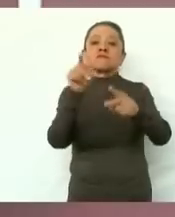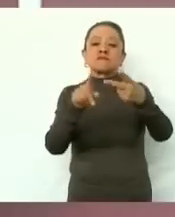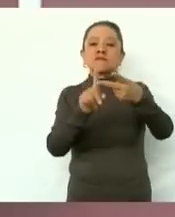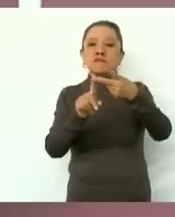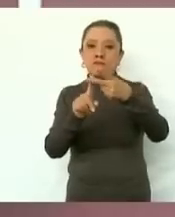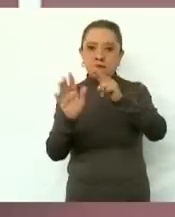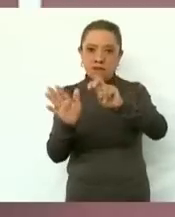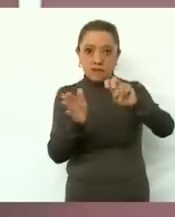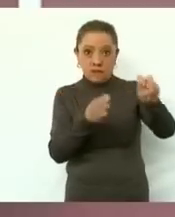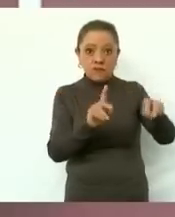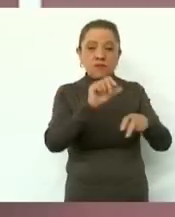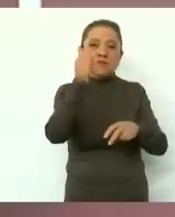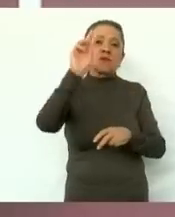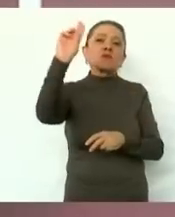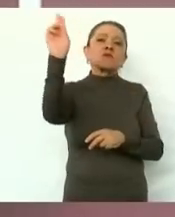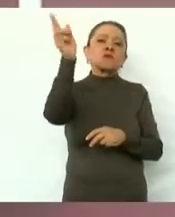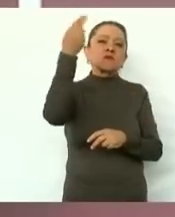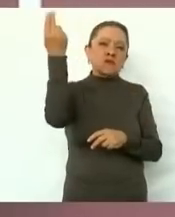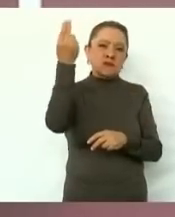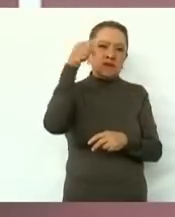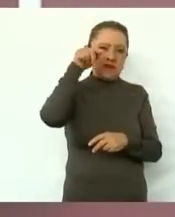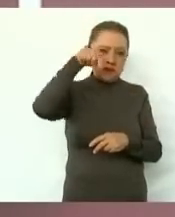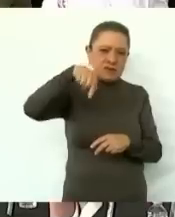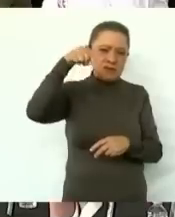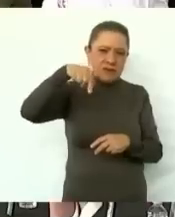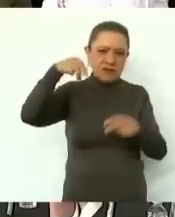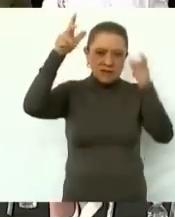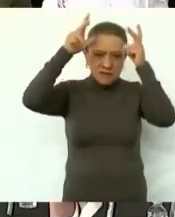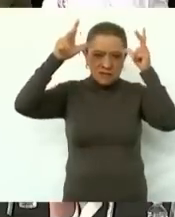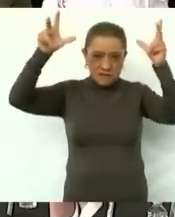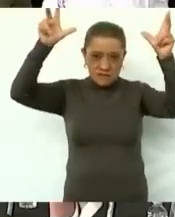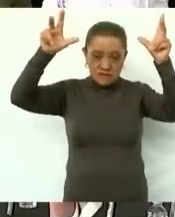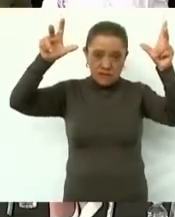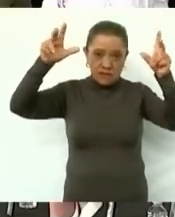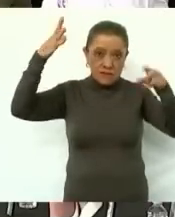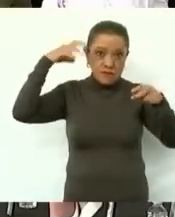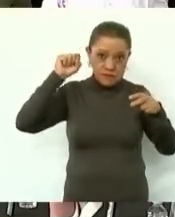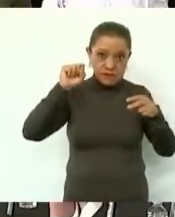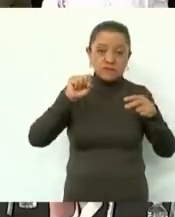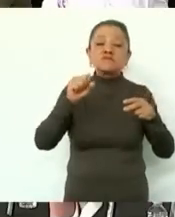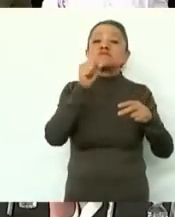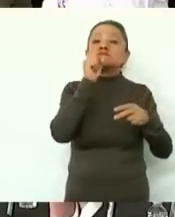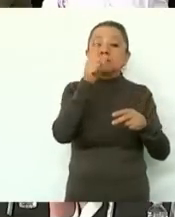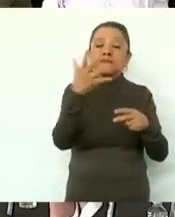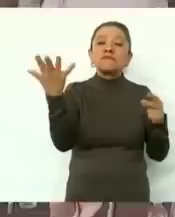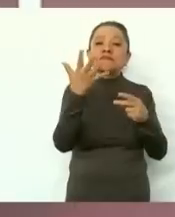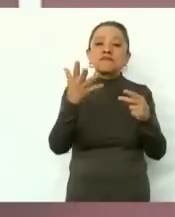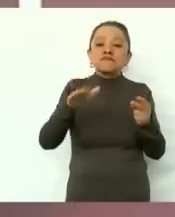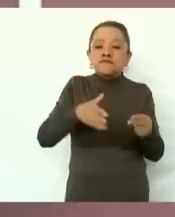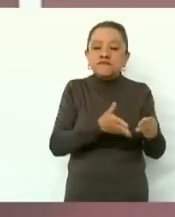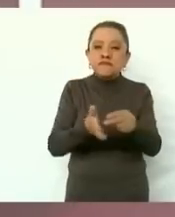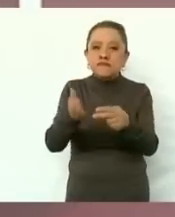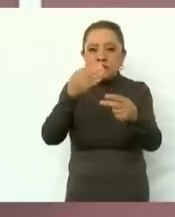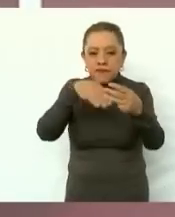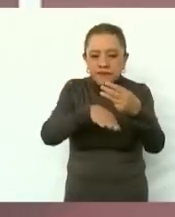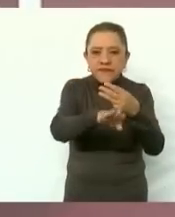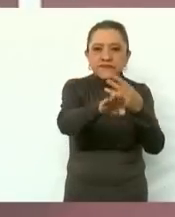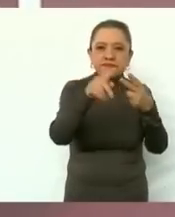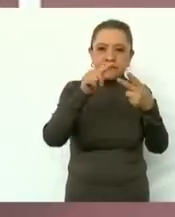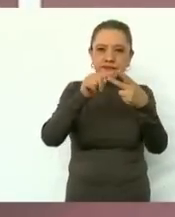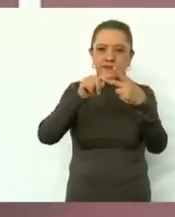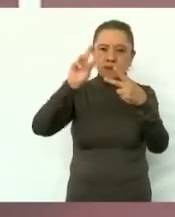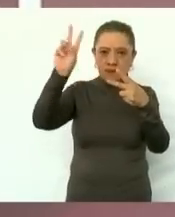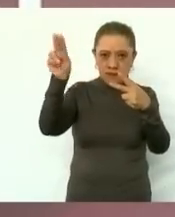mucho tiempo se está pidiendo. Vamos a apoyar a el campo, vamos a arreglar el distrito de riego que